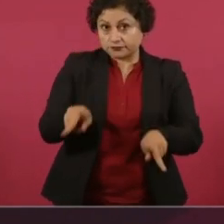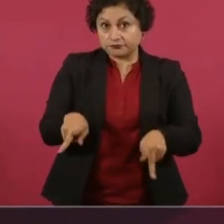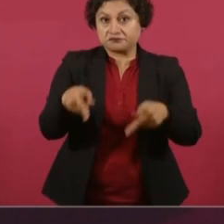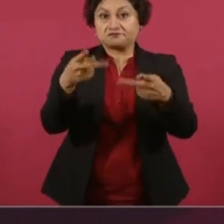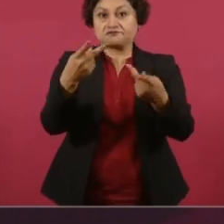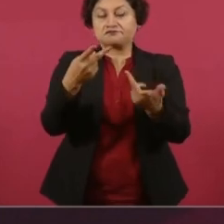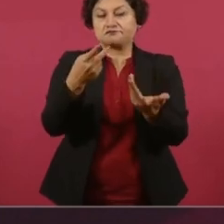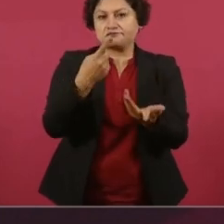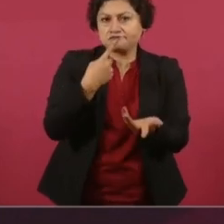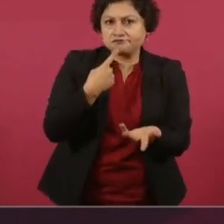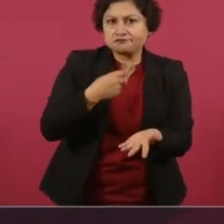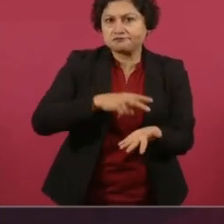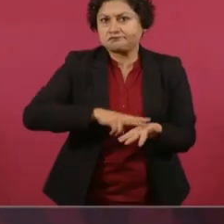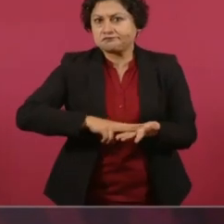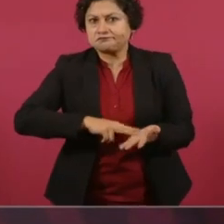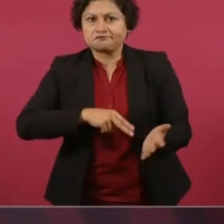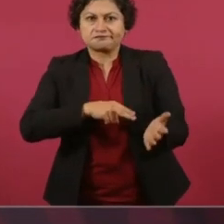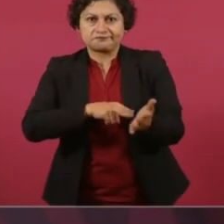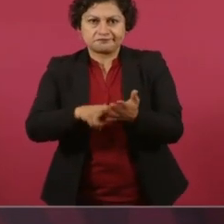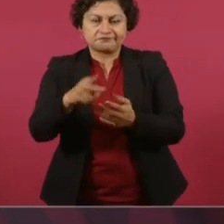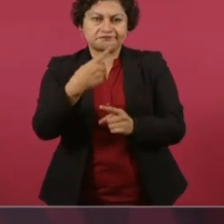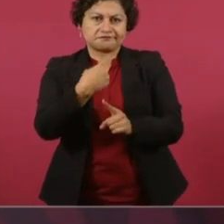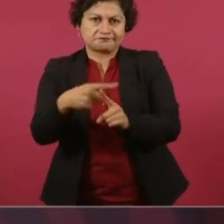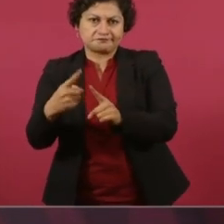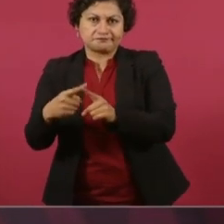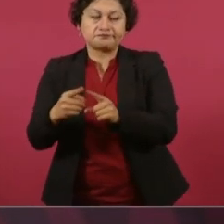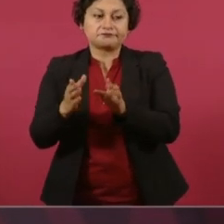y también a las tiendas